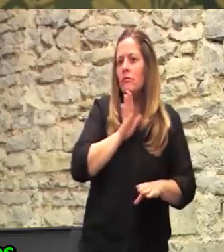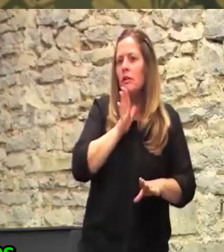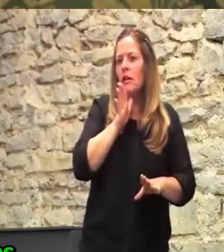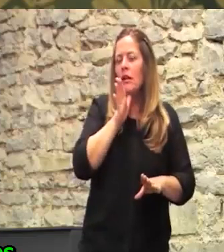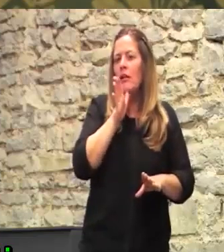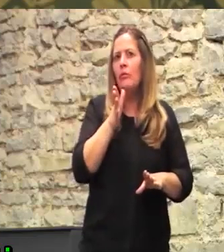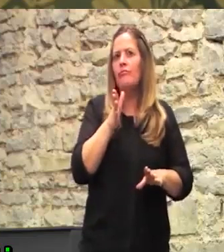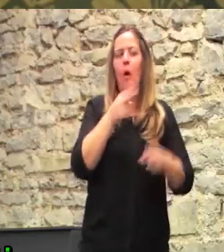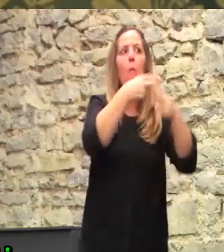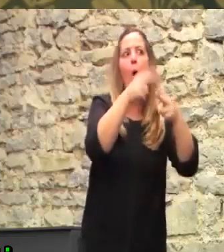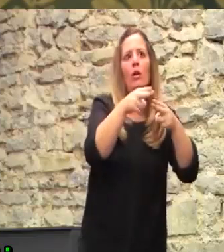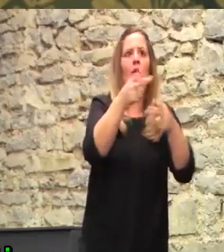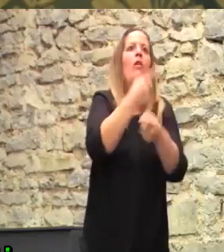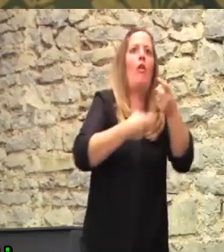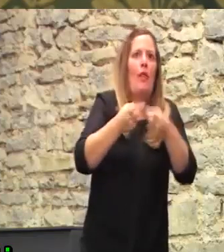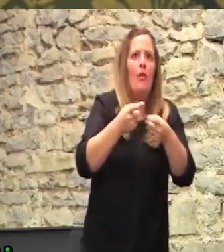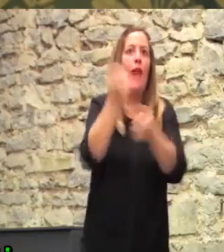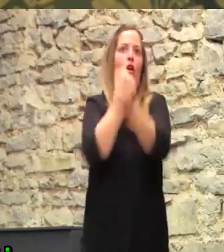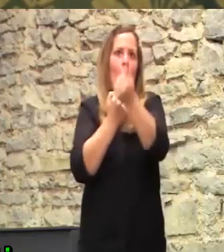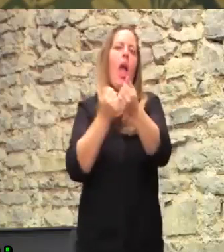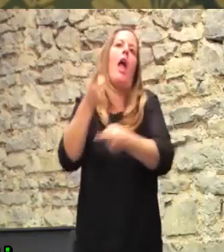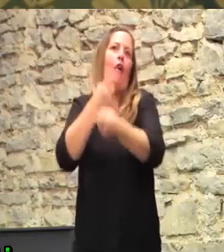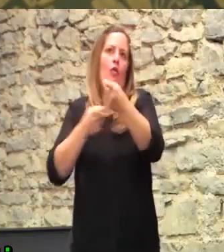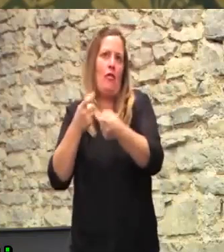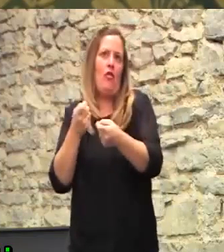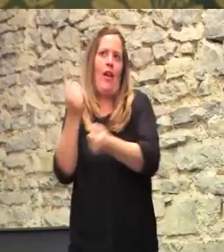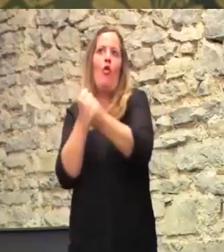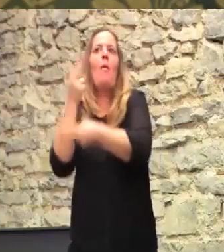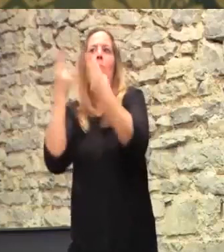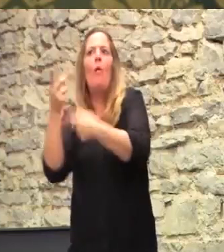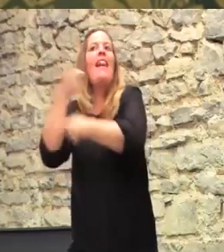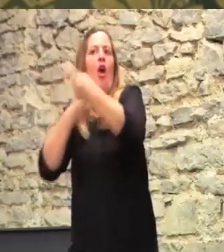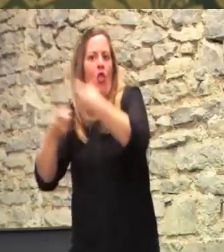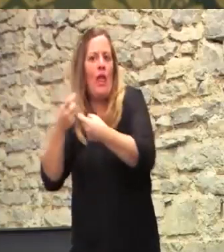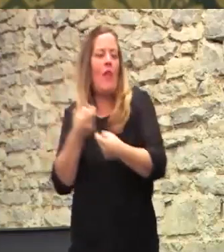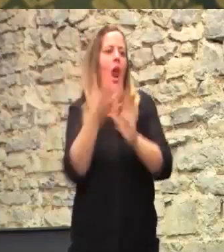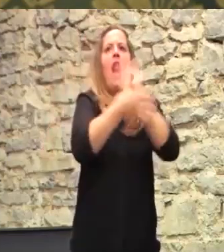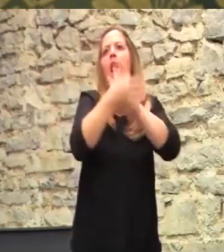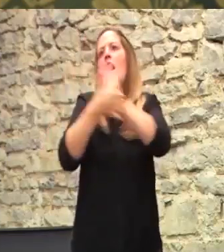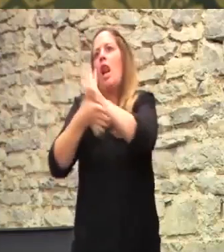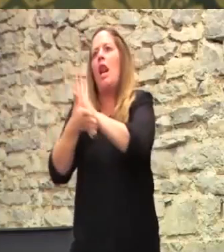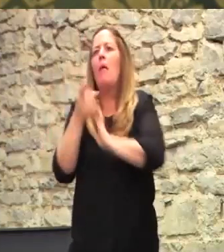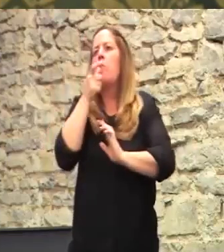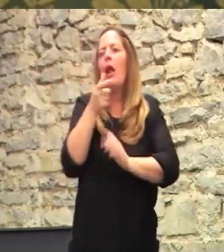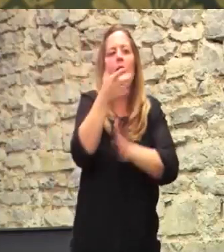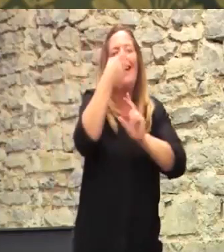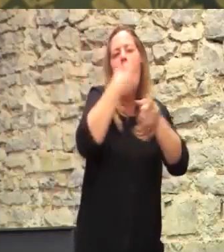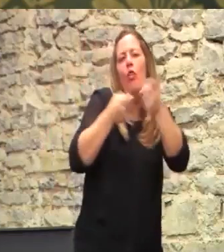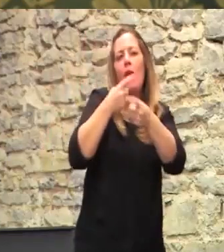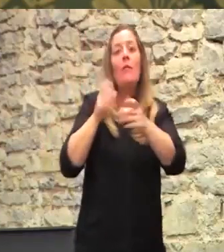términos políticos en términos de la economía pública etcétera pero no tanto de las negociaciones